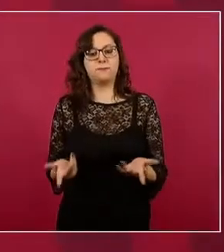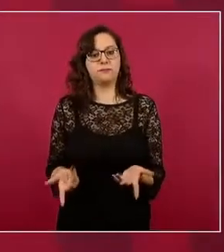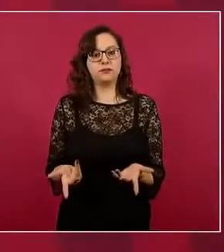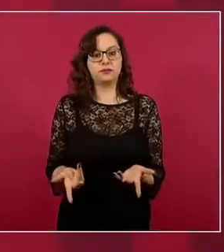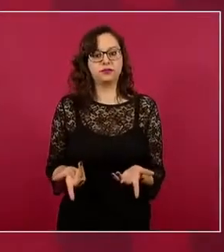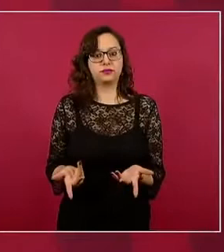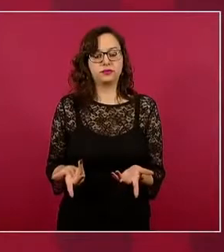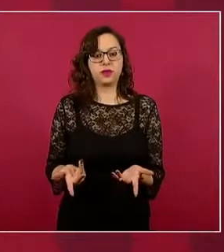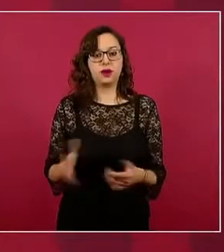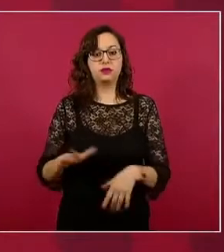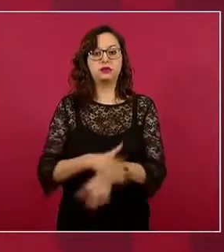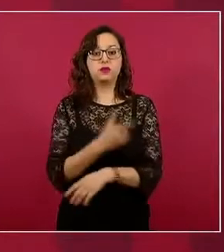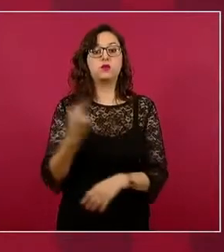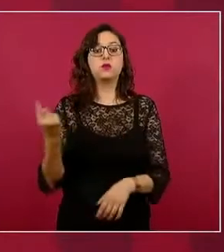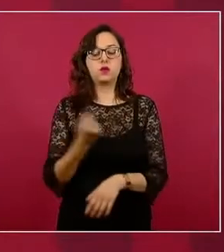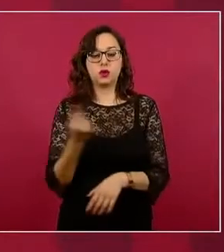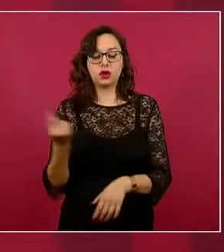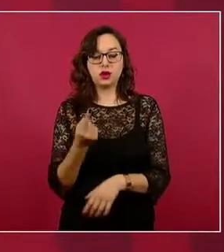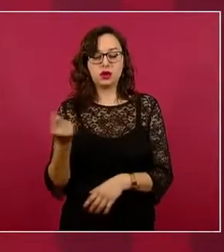extraer